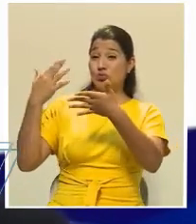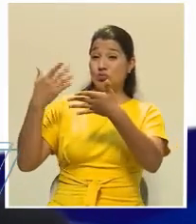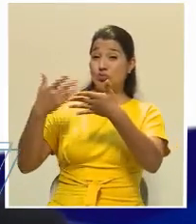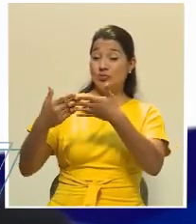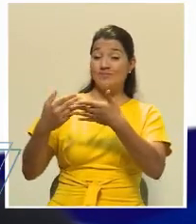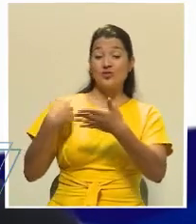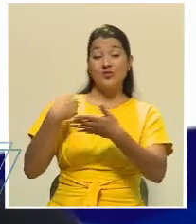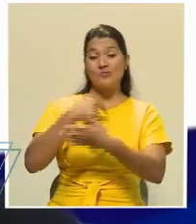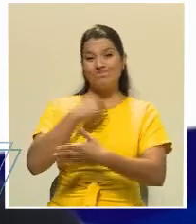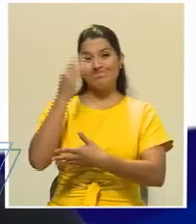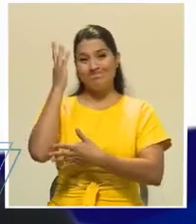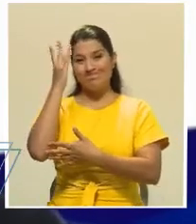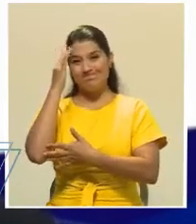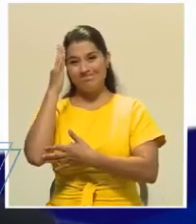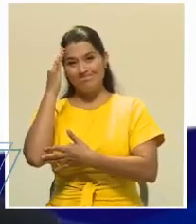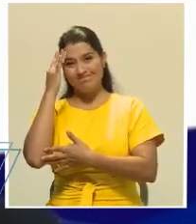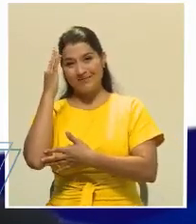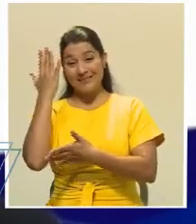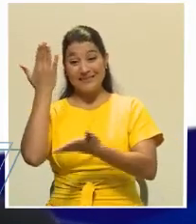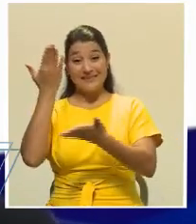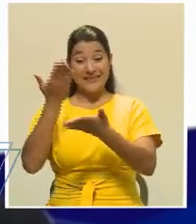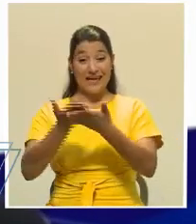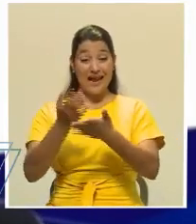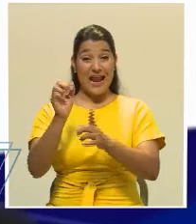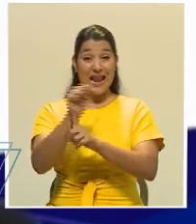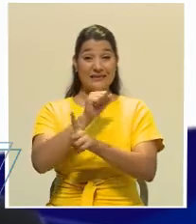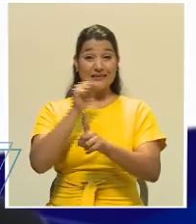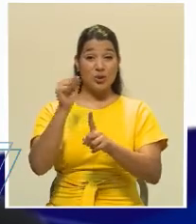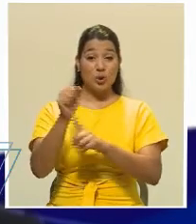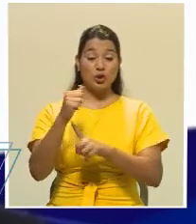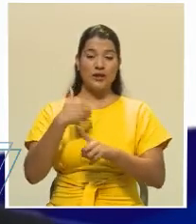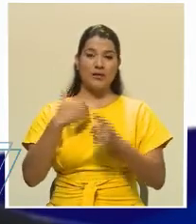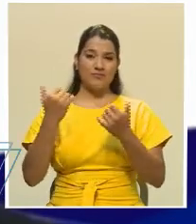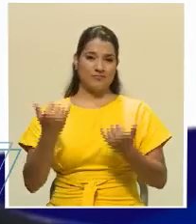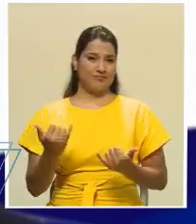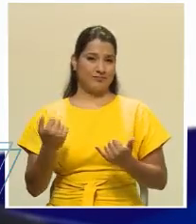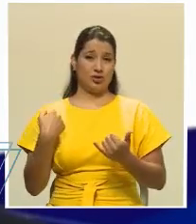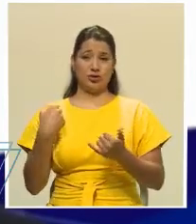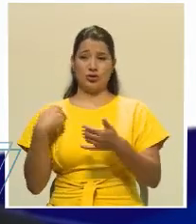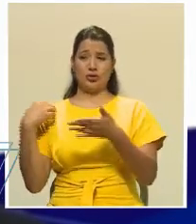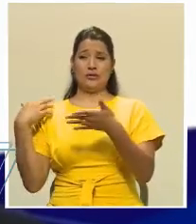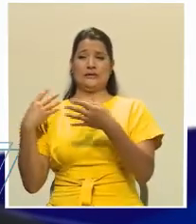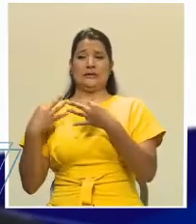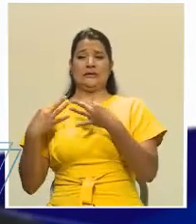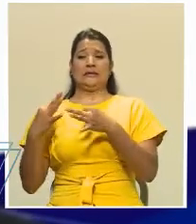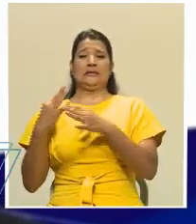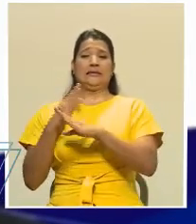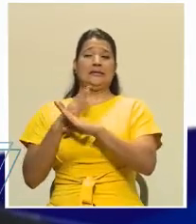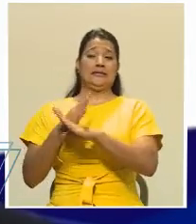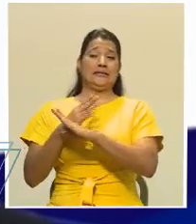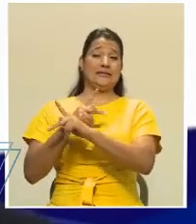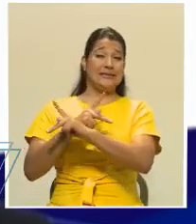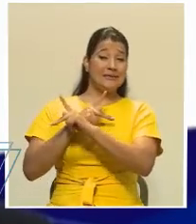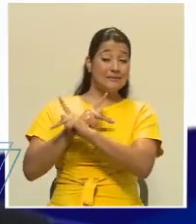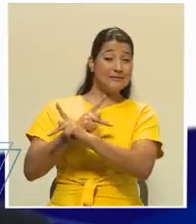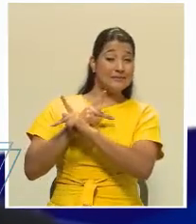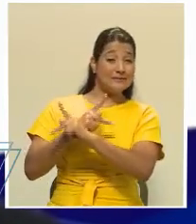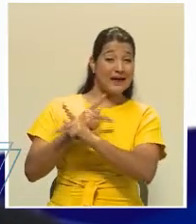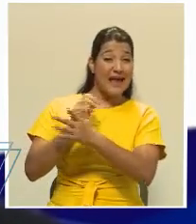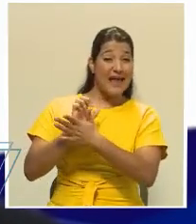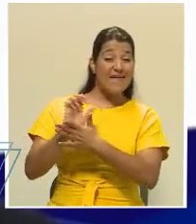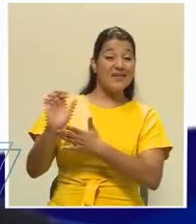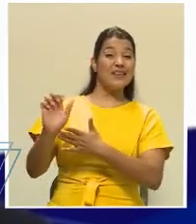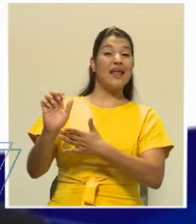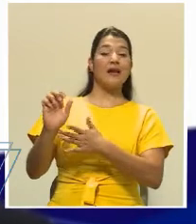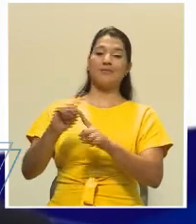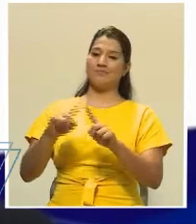preocupación de llegar a donde estamos. Y la verdad es que ya estamos en una situación muy grave en materia de